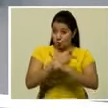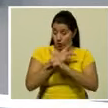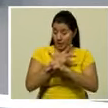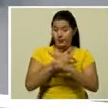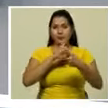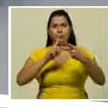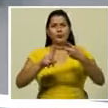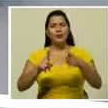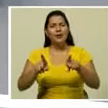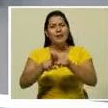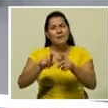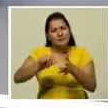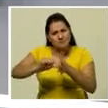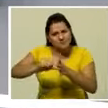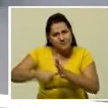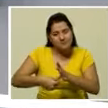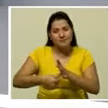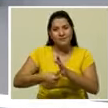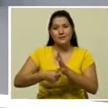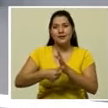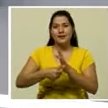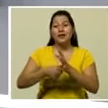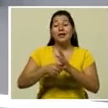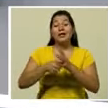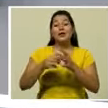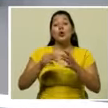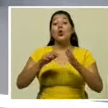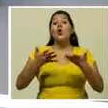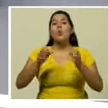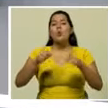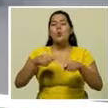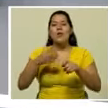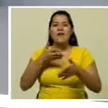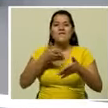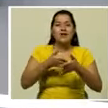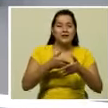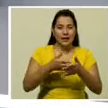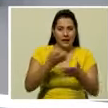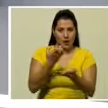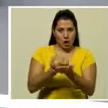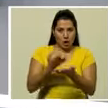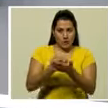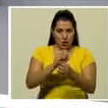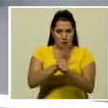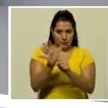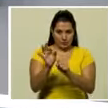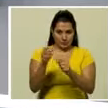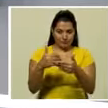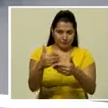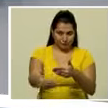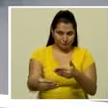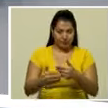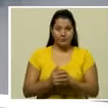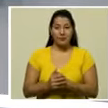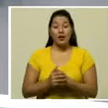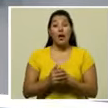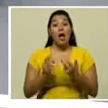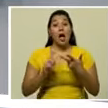las proyecciones del daño que el virus provocará en la economía. A la hora de las propuestas de